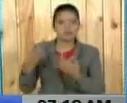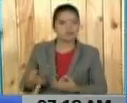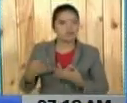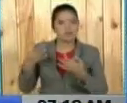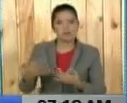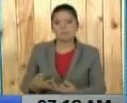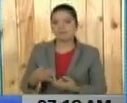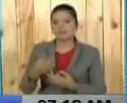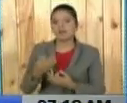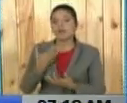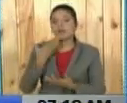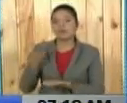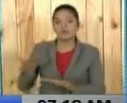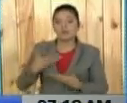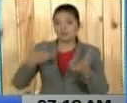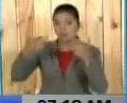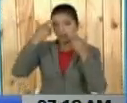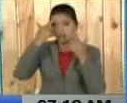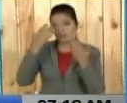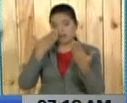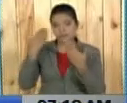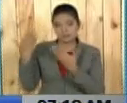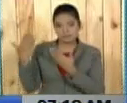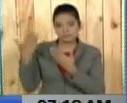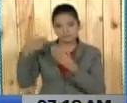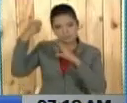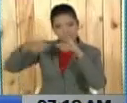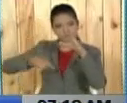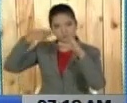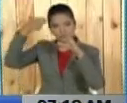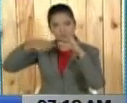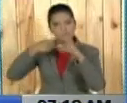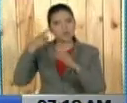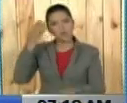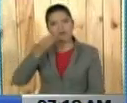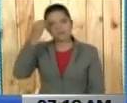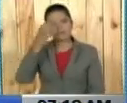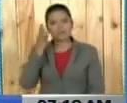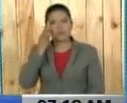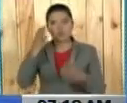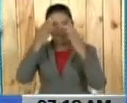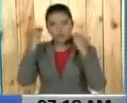el legado del comandante Chávez. Escuchemos para tener la opinión de la profesora Mariclen Estelí.